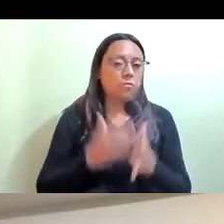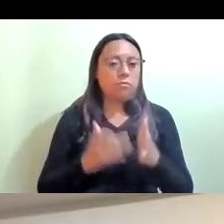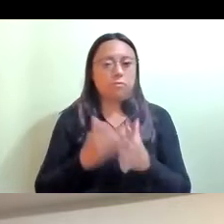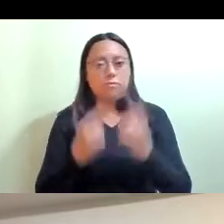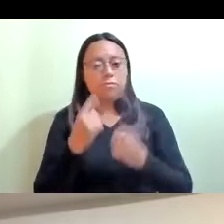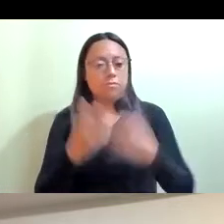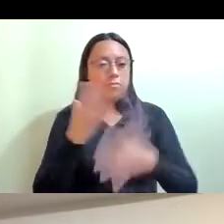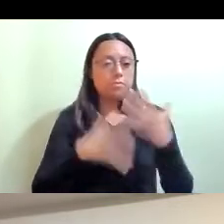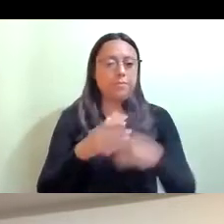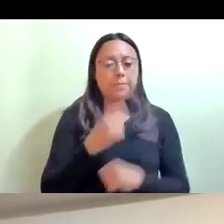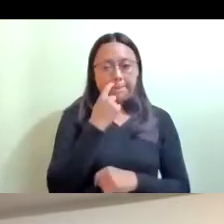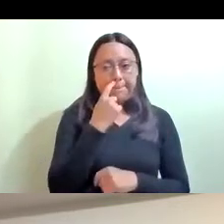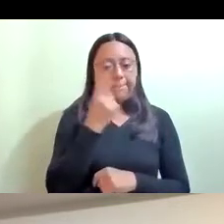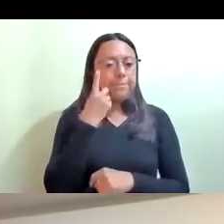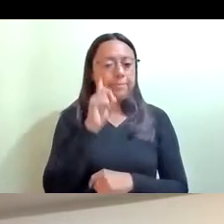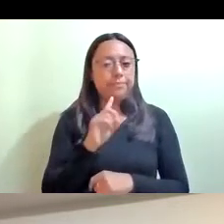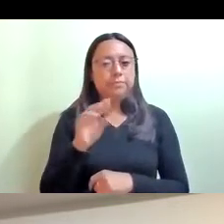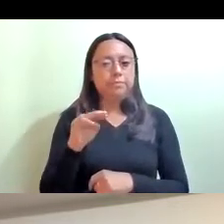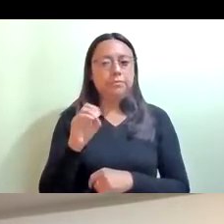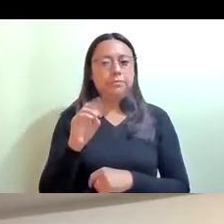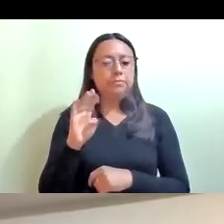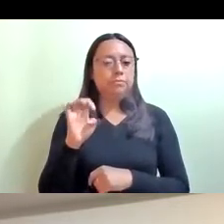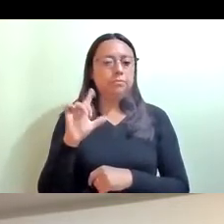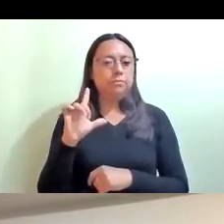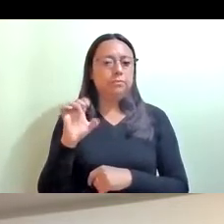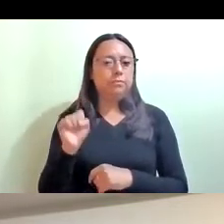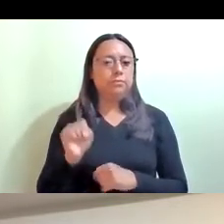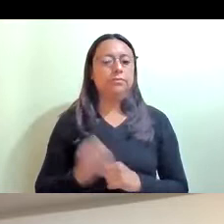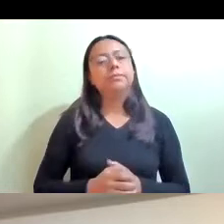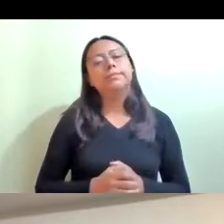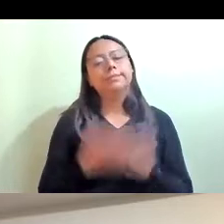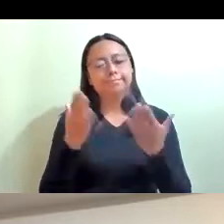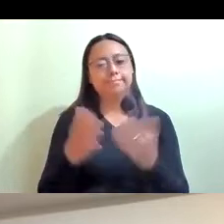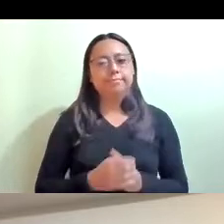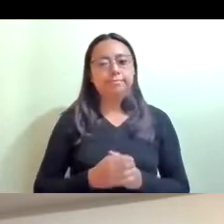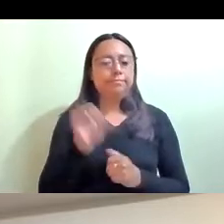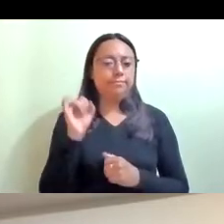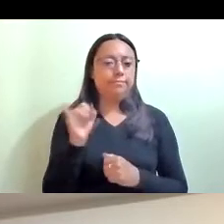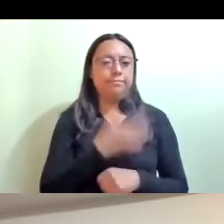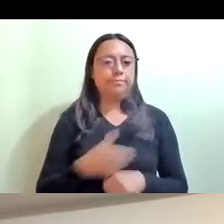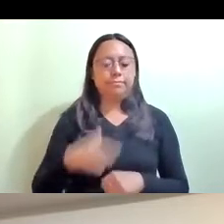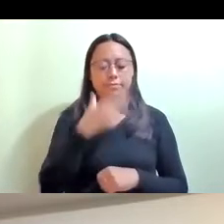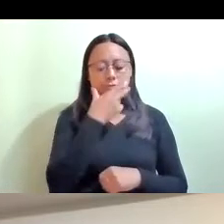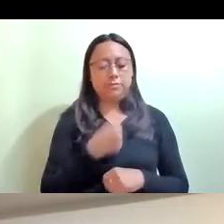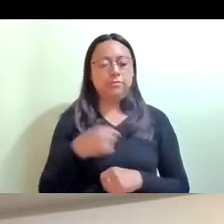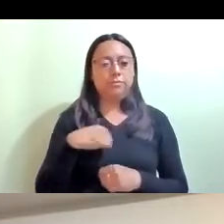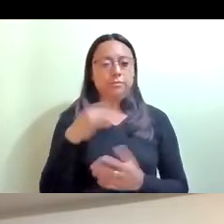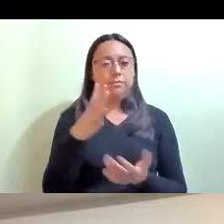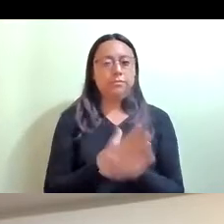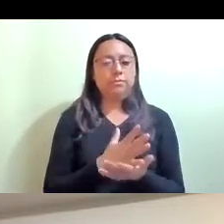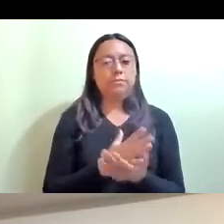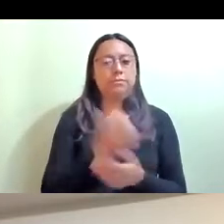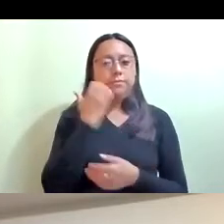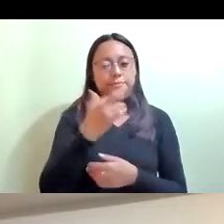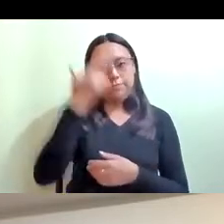diputada Morales. Diputada Morales, adelante. Sí, presidente. Nada más que recordarles